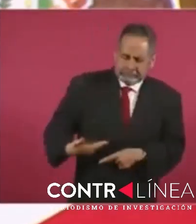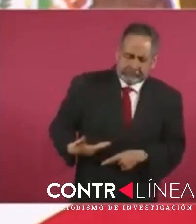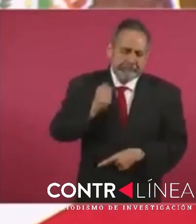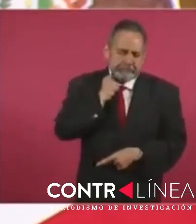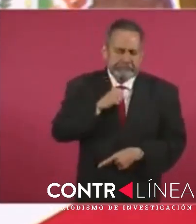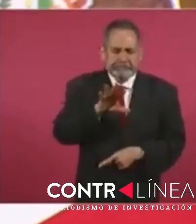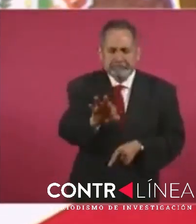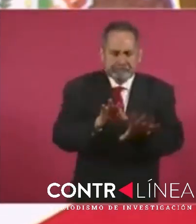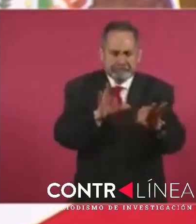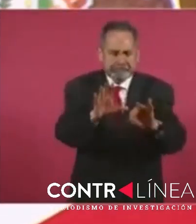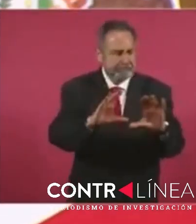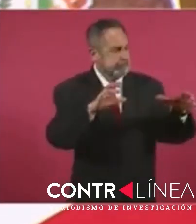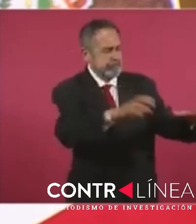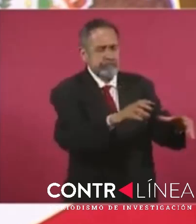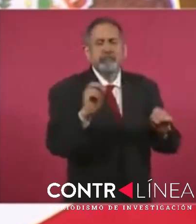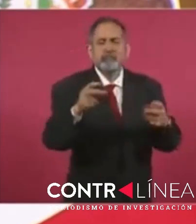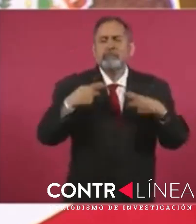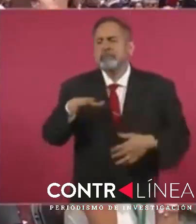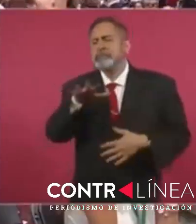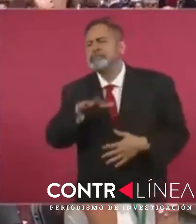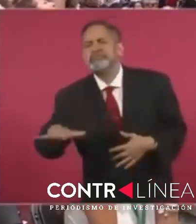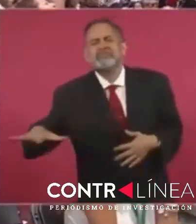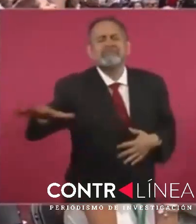senadores o que los elija el pueblo?